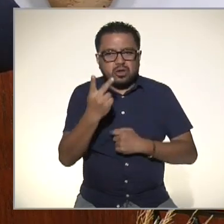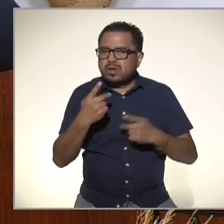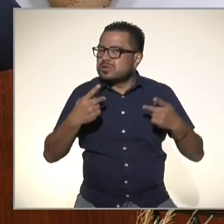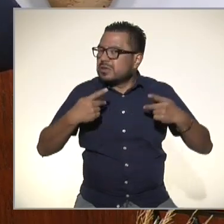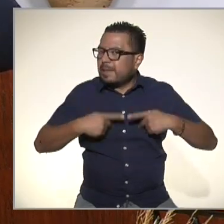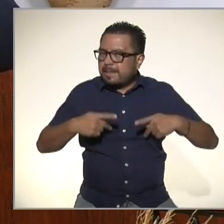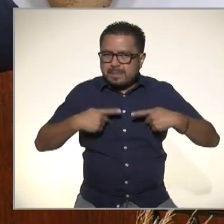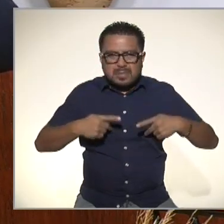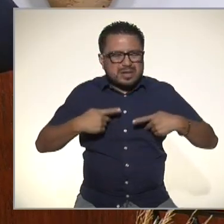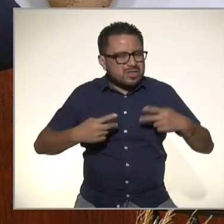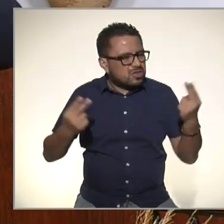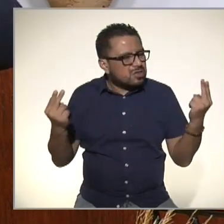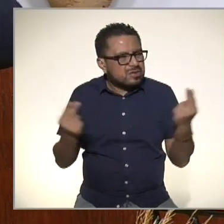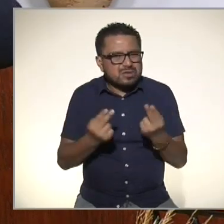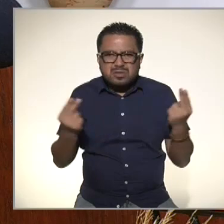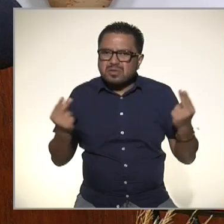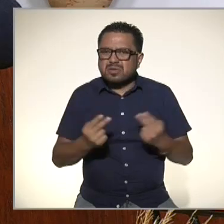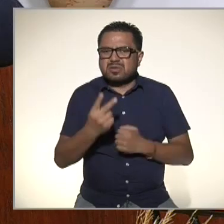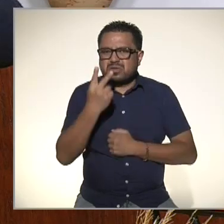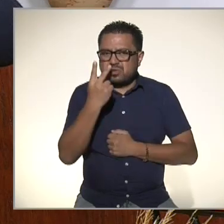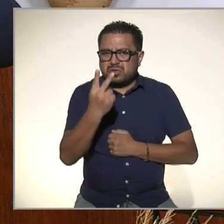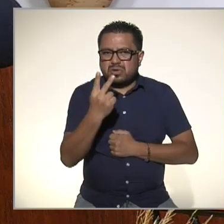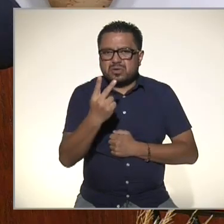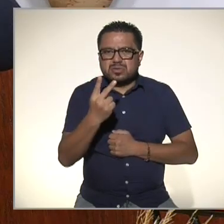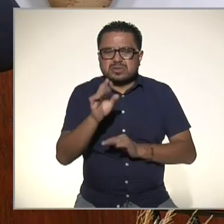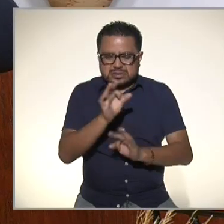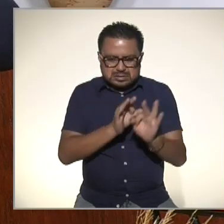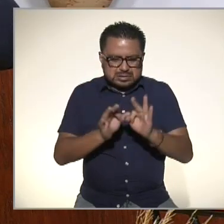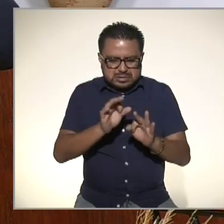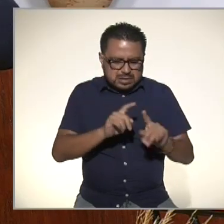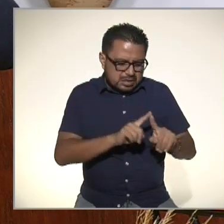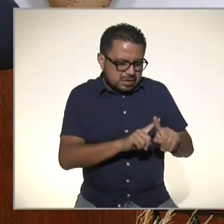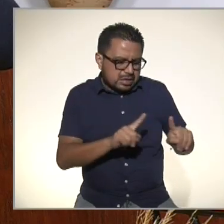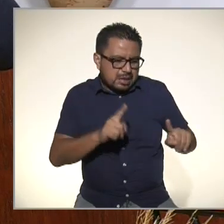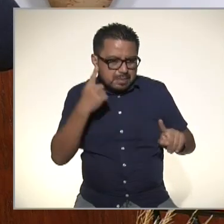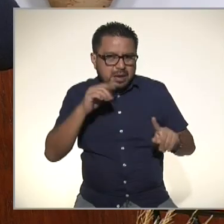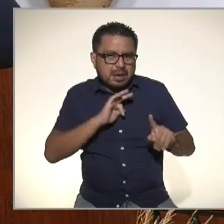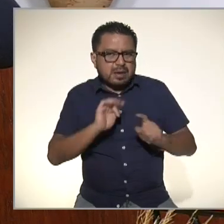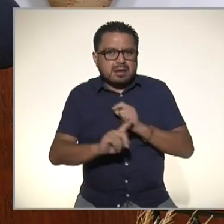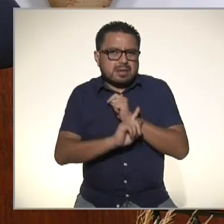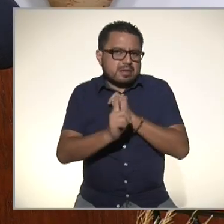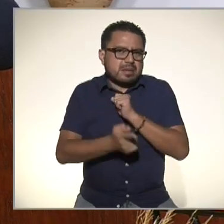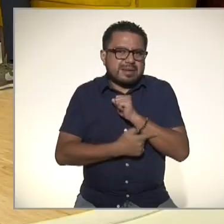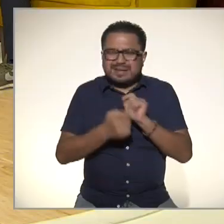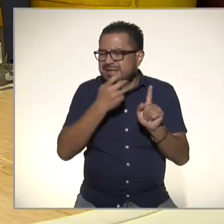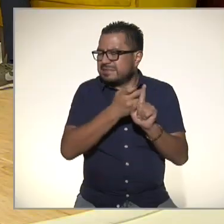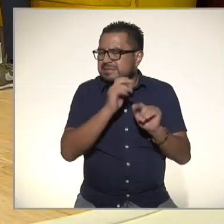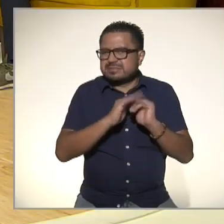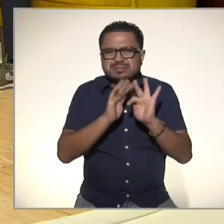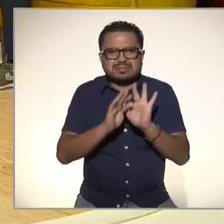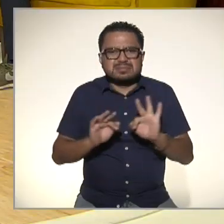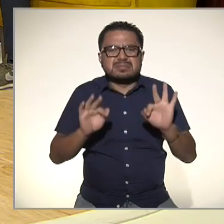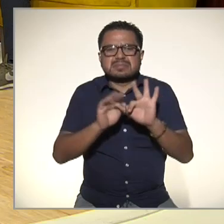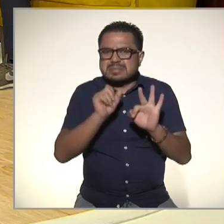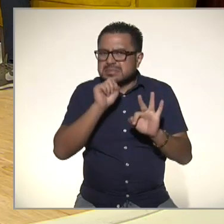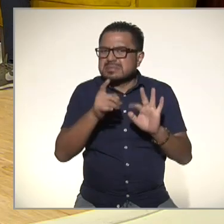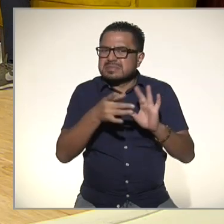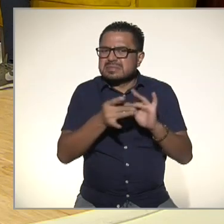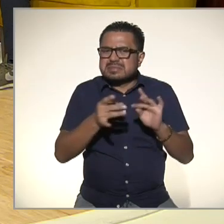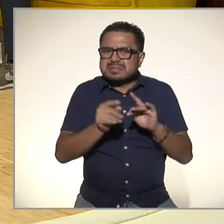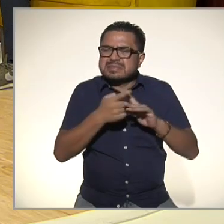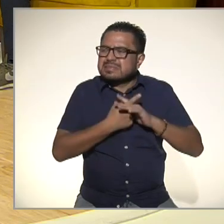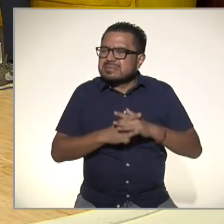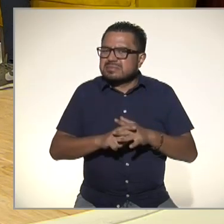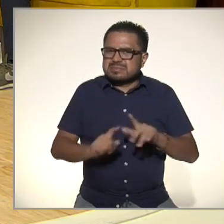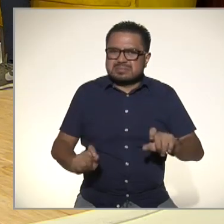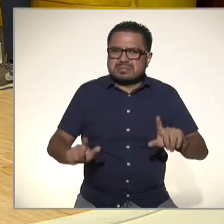vitro y demás, se necesitan de dos células diferentes para que haya una reproducción. Y esto es importante porque también se dijo al inicio del programa.